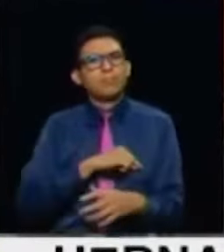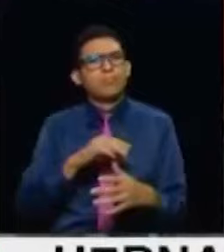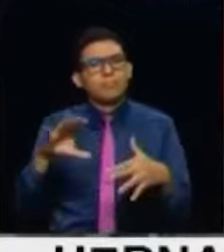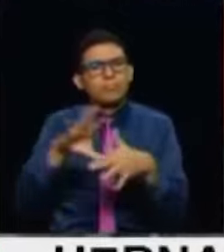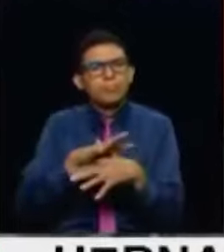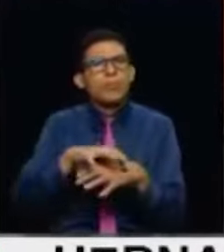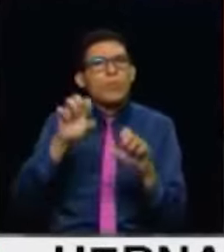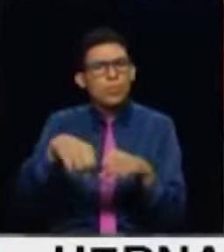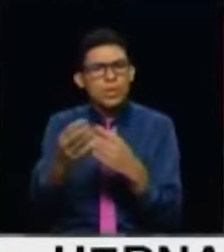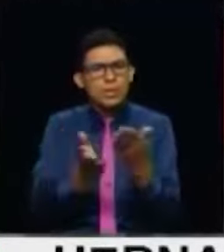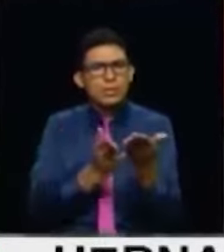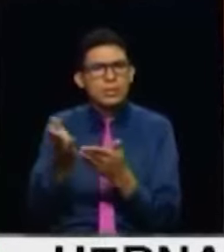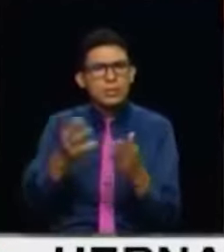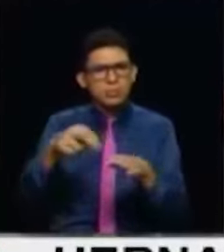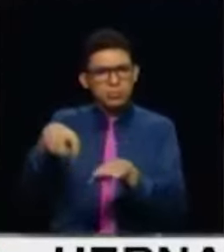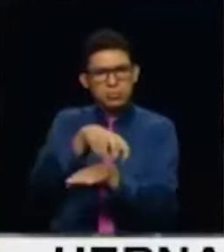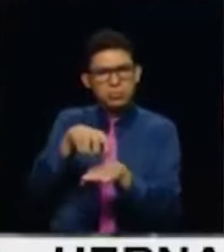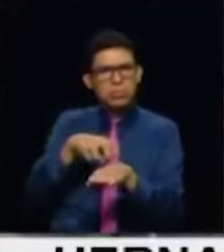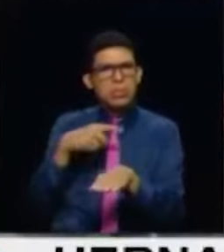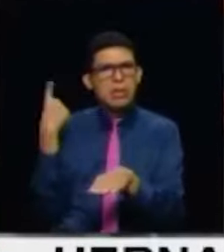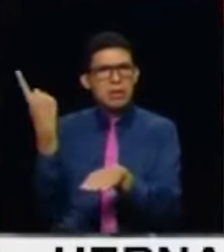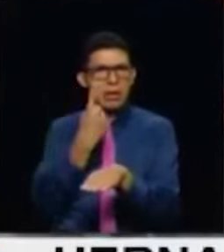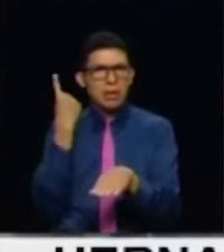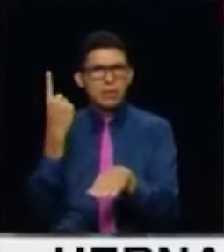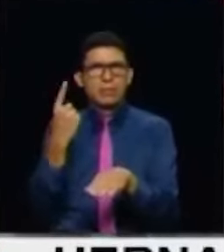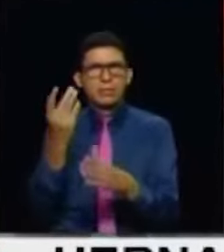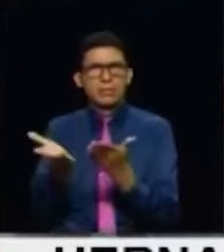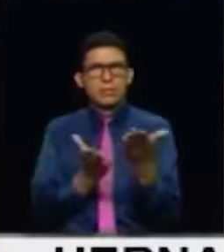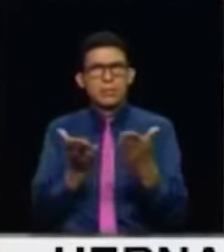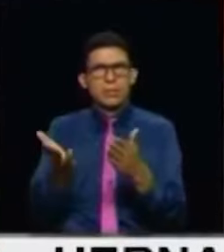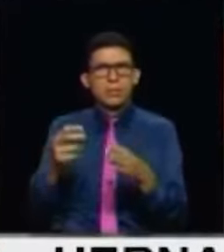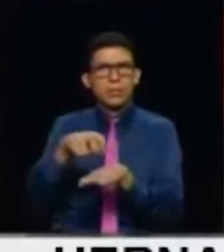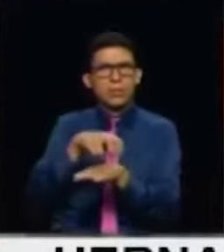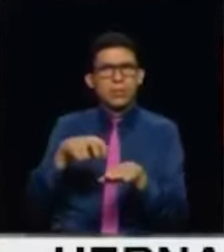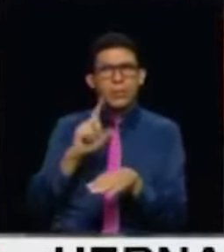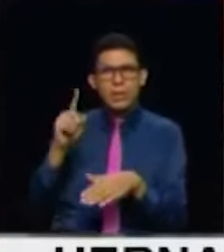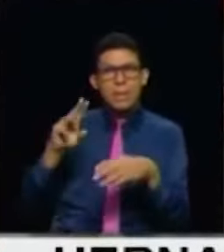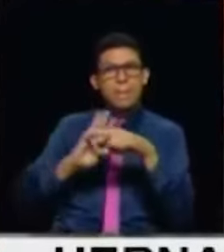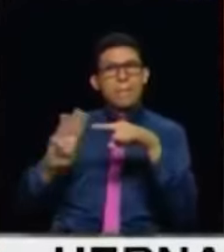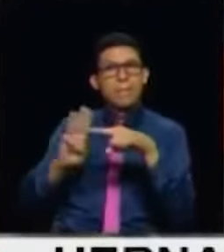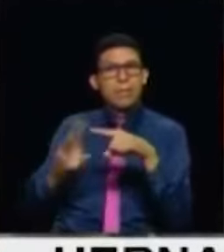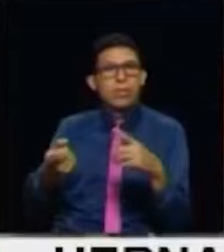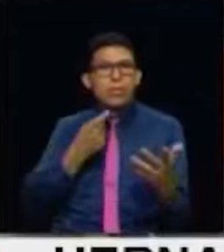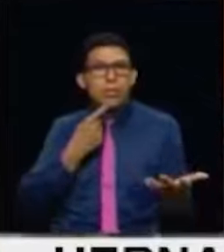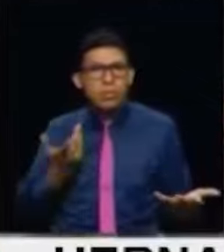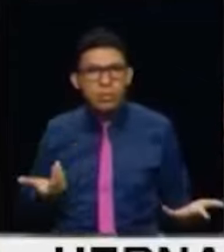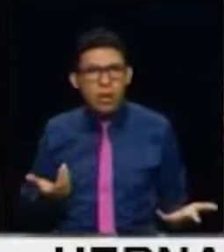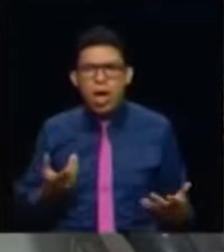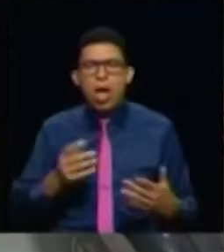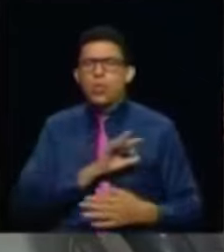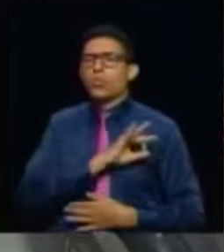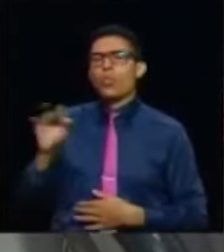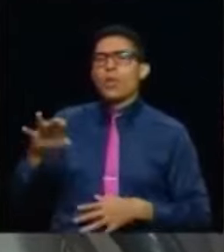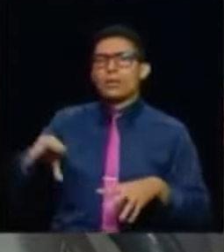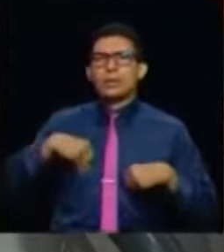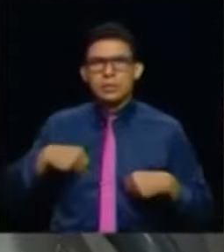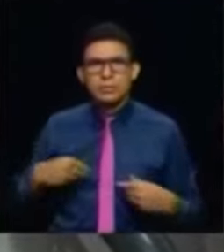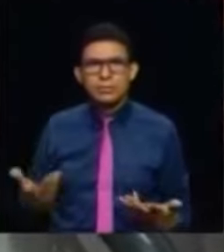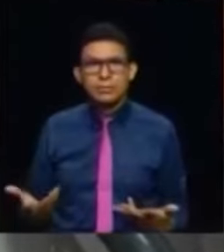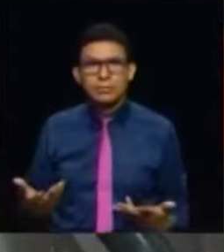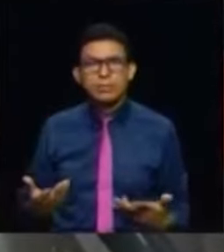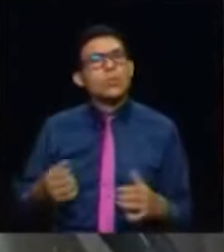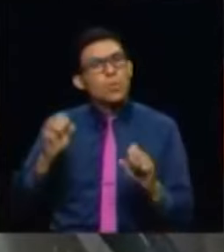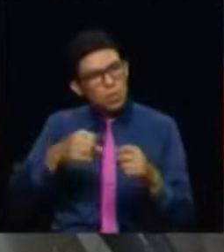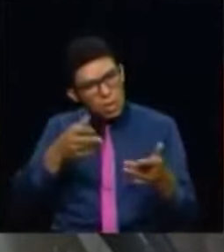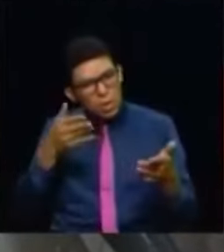ese servicio colectivo donde el servicio masivo está indeficiente y nunca lo han aceptado. Es una manera de nosotros